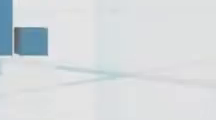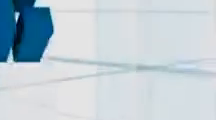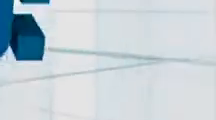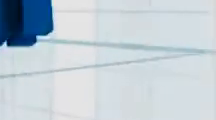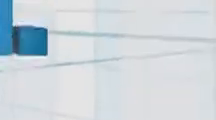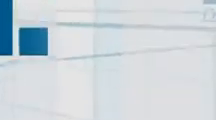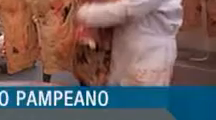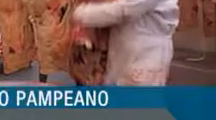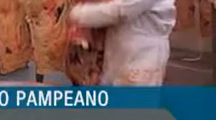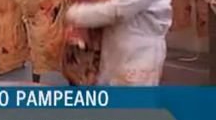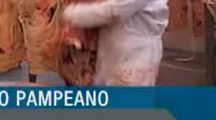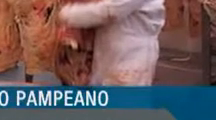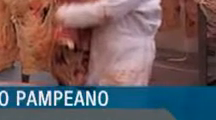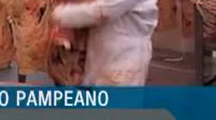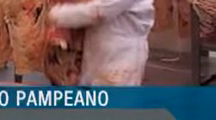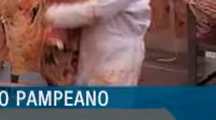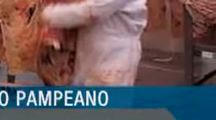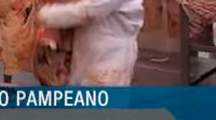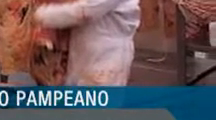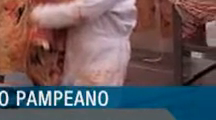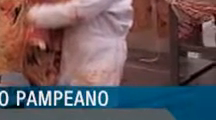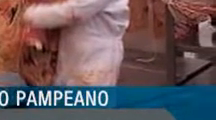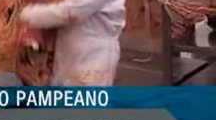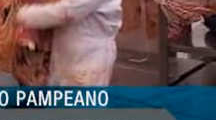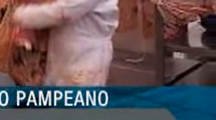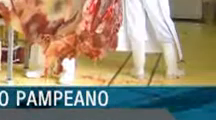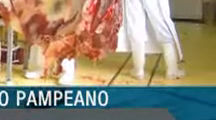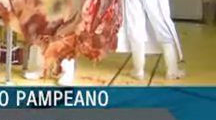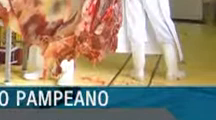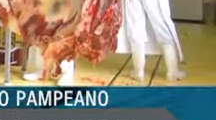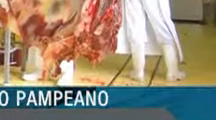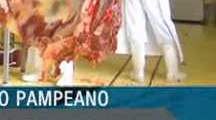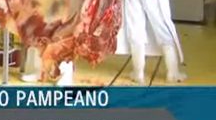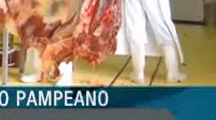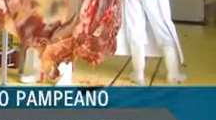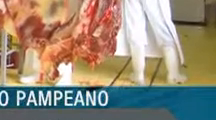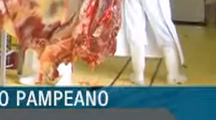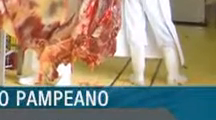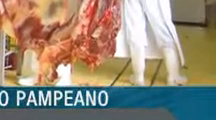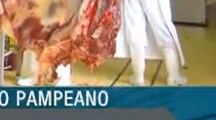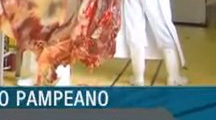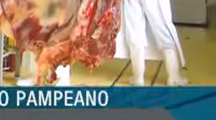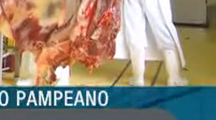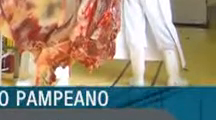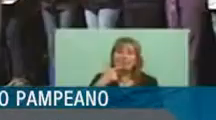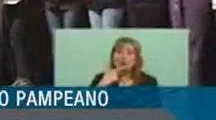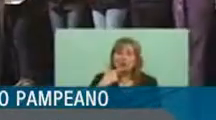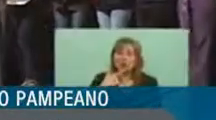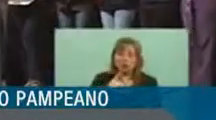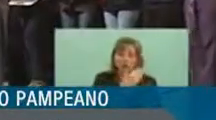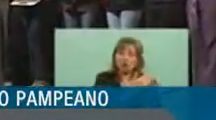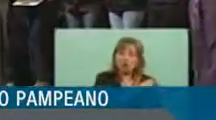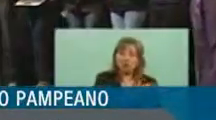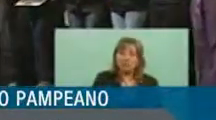consumidor. Reabrió sus puertas el frigorífico Carnes Pampeanas, que estaba inactivo desde hacía 7 meses. Lo anunció la